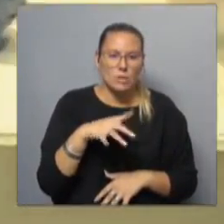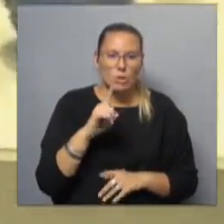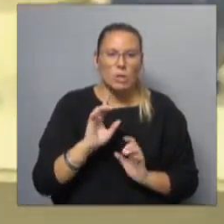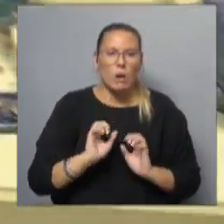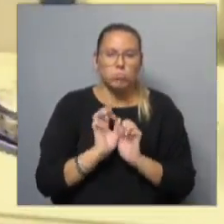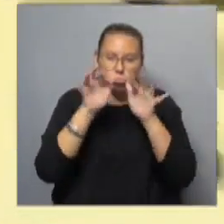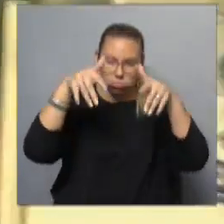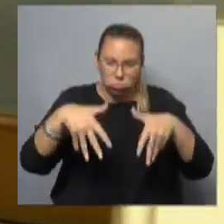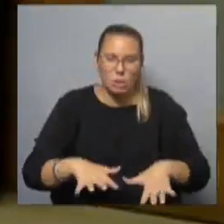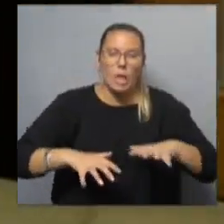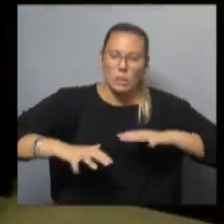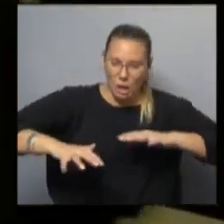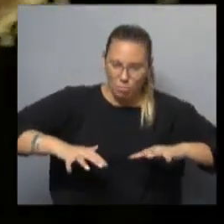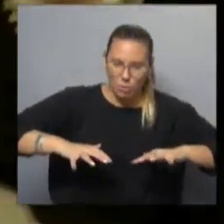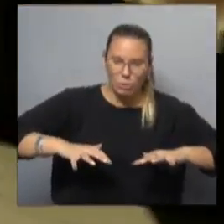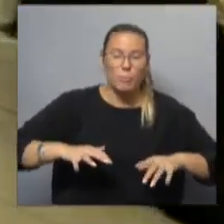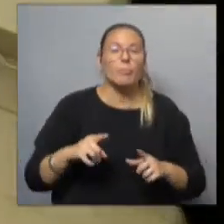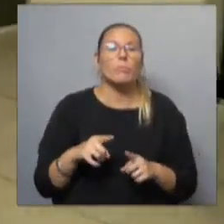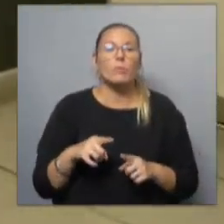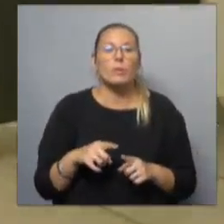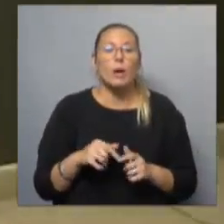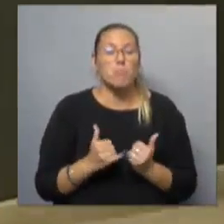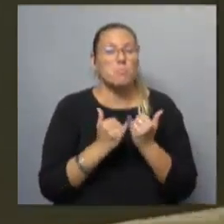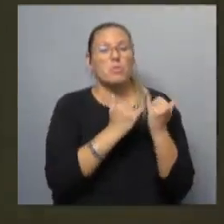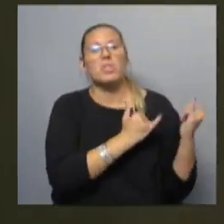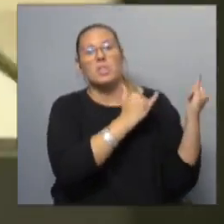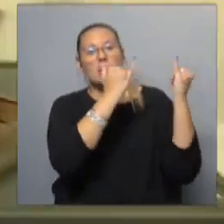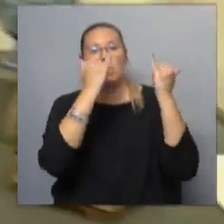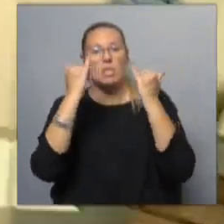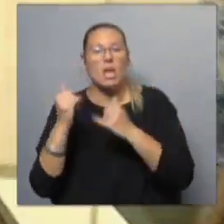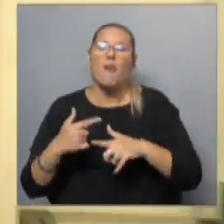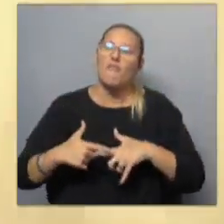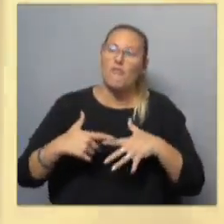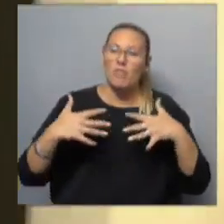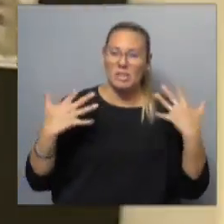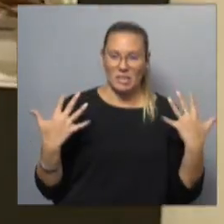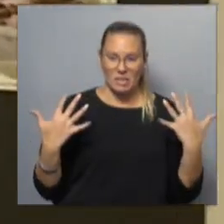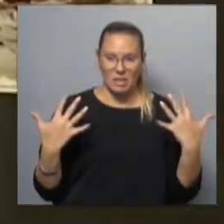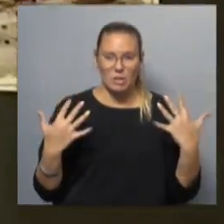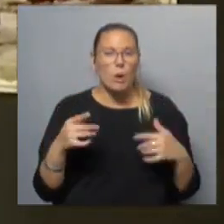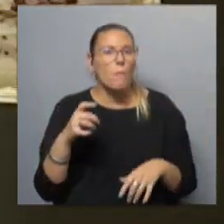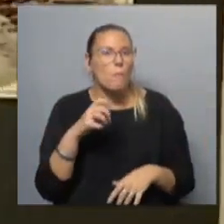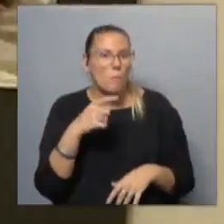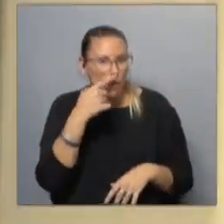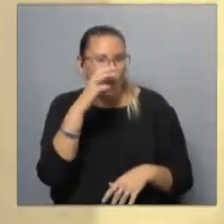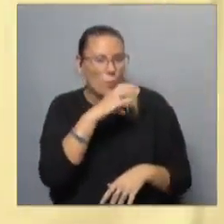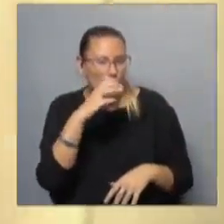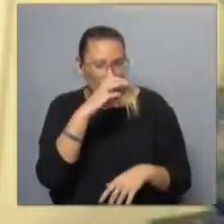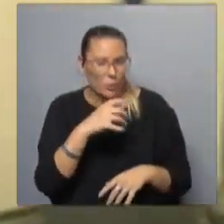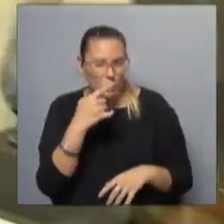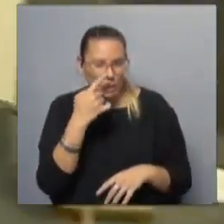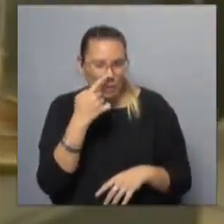volcánica, de terremotos, y pasan el día festejando. Tiene una cosa muy curiosa, muy, muy bonita, que